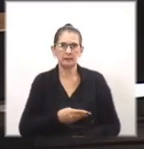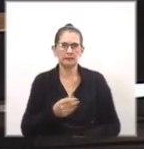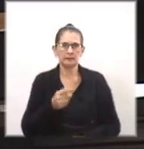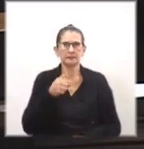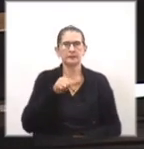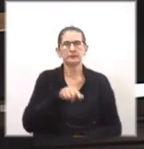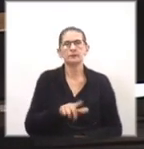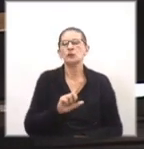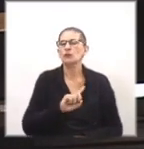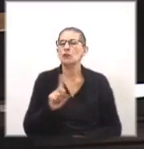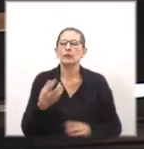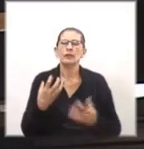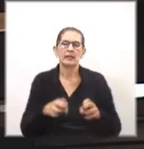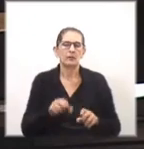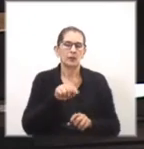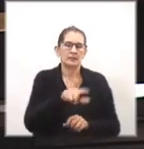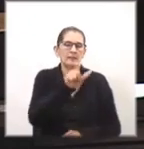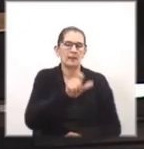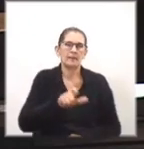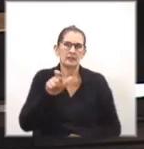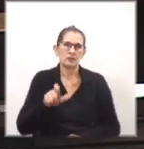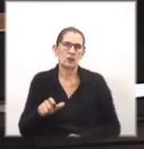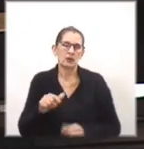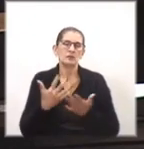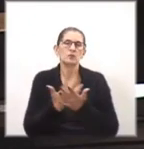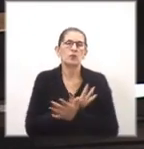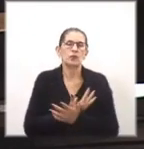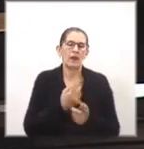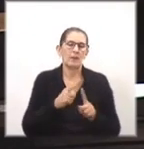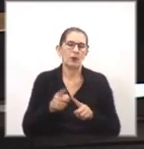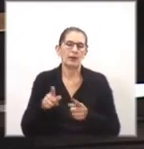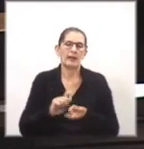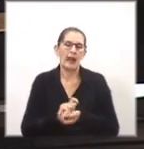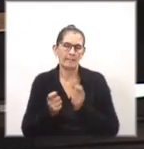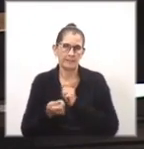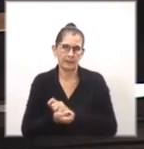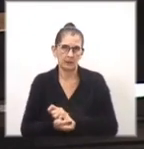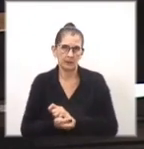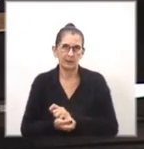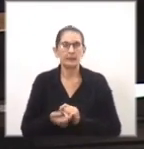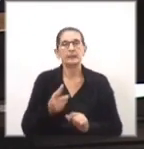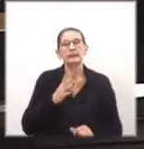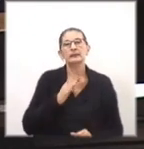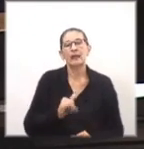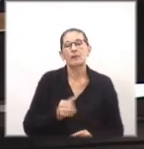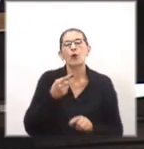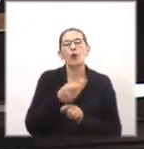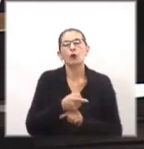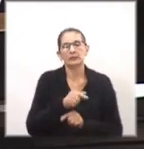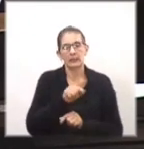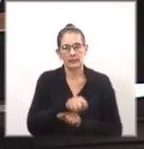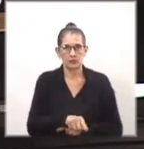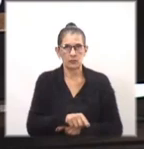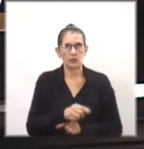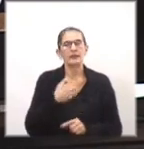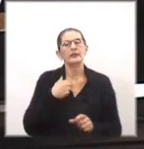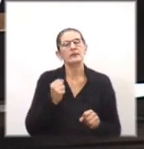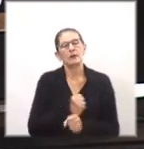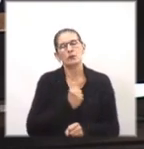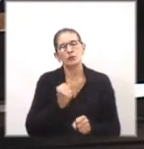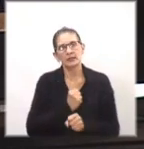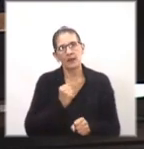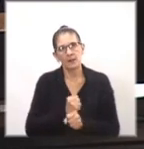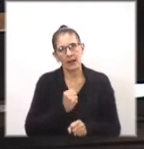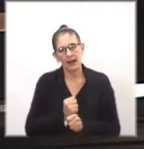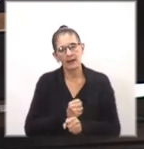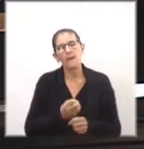No queremos que estas personas carguen con el costo de la reforma, señor presidente. Estamos en contra de eso y vamos a trabajar para